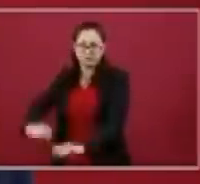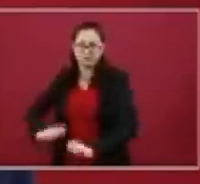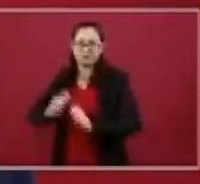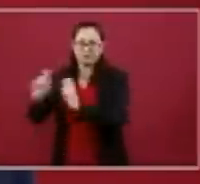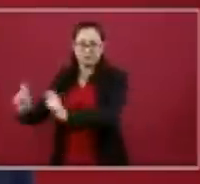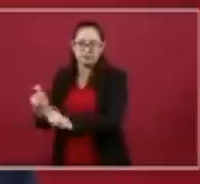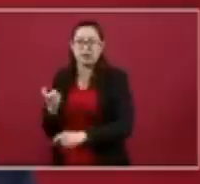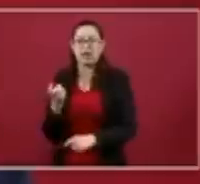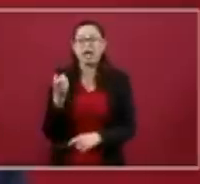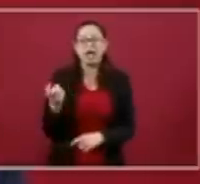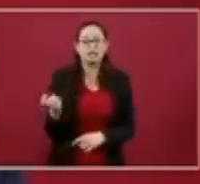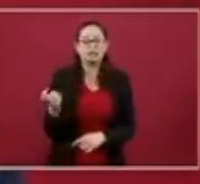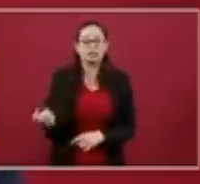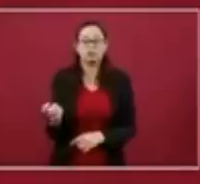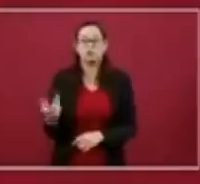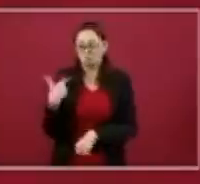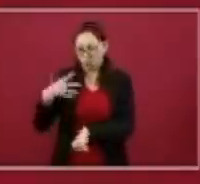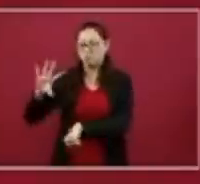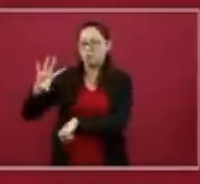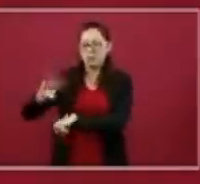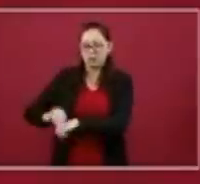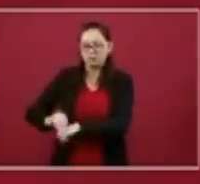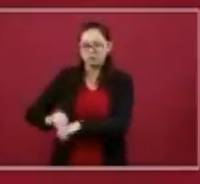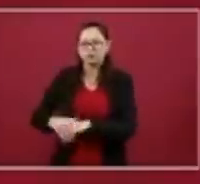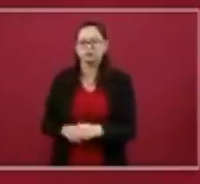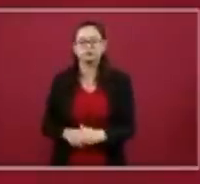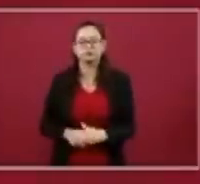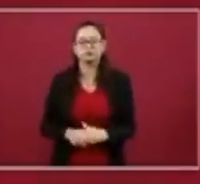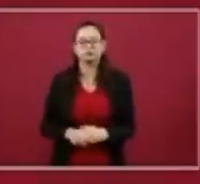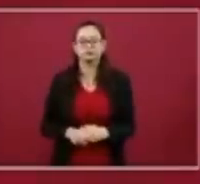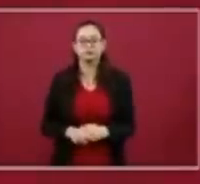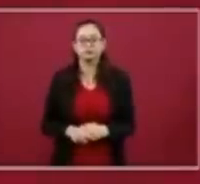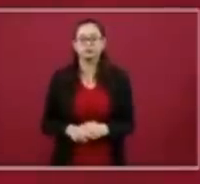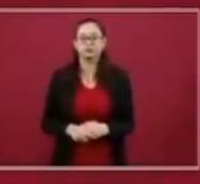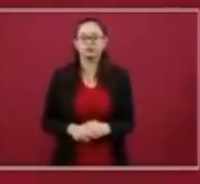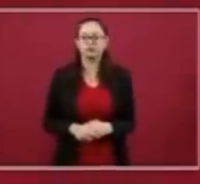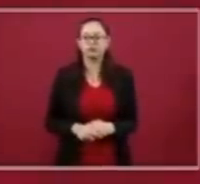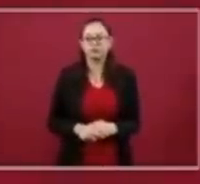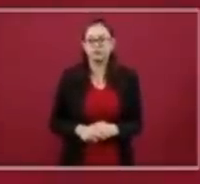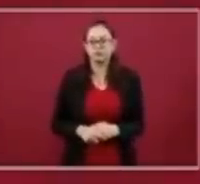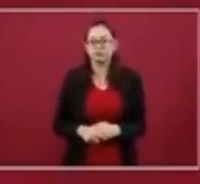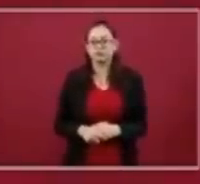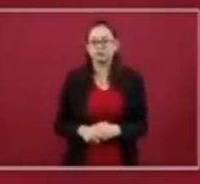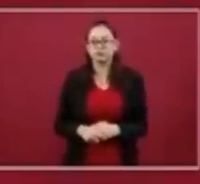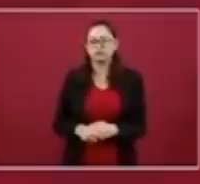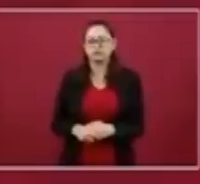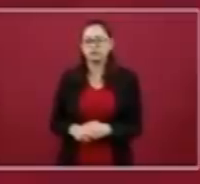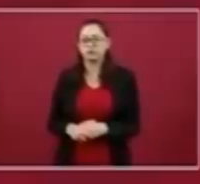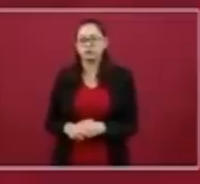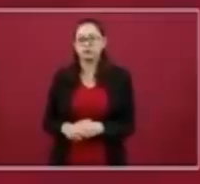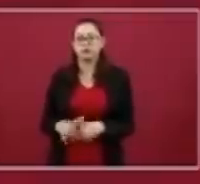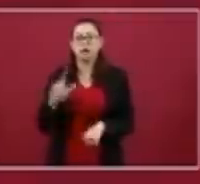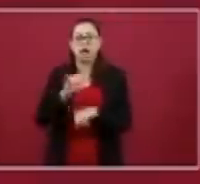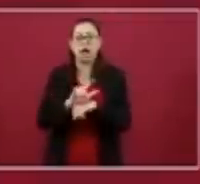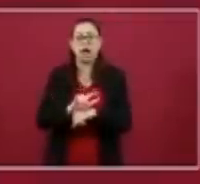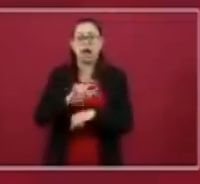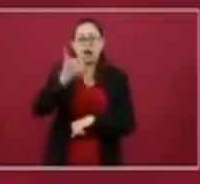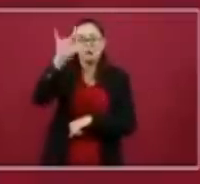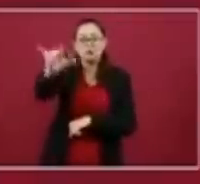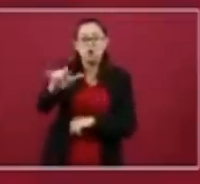por eso tienen la autorización, se queda toda la flotilla de aviones y de